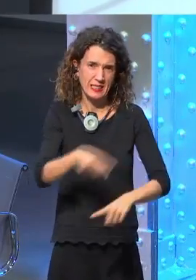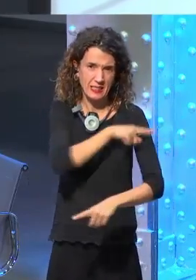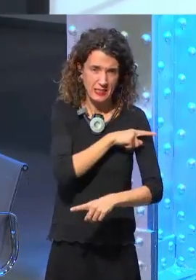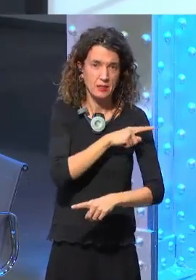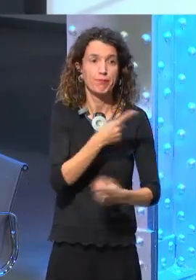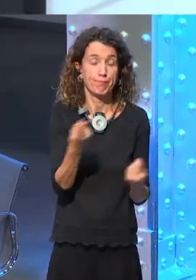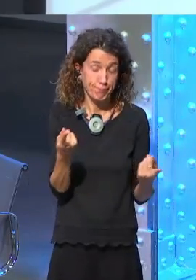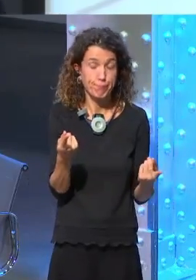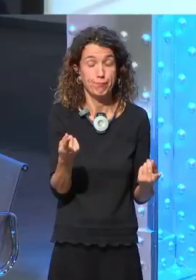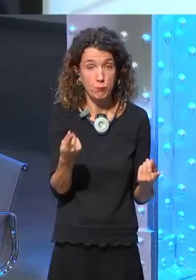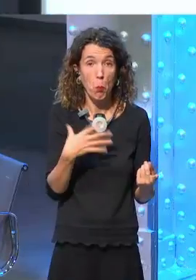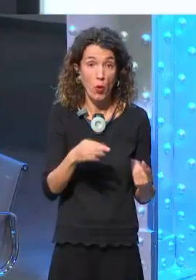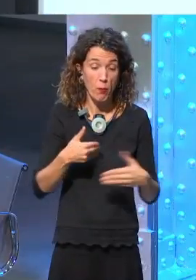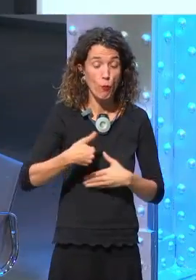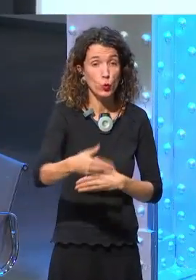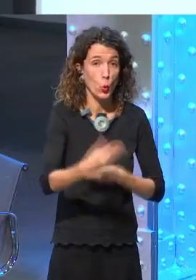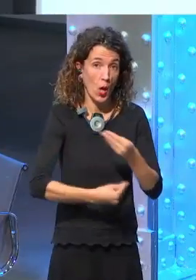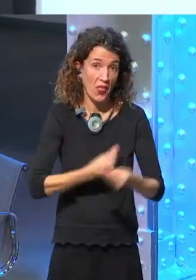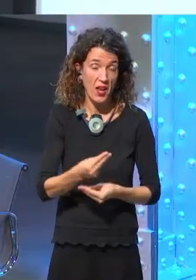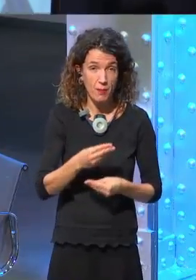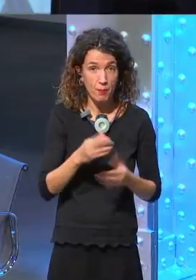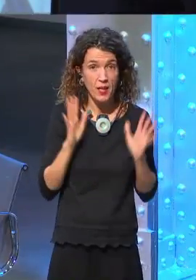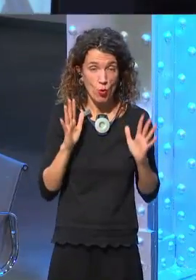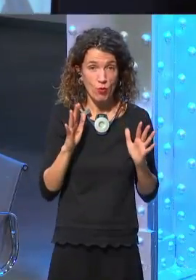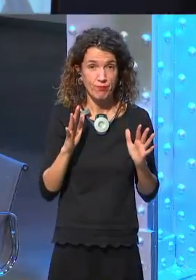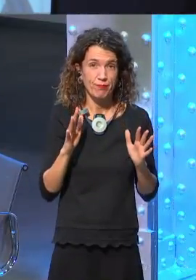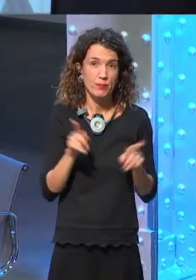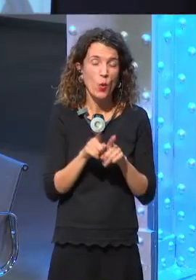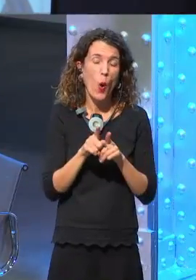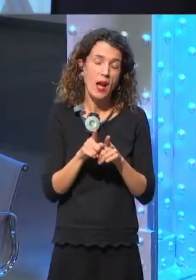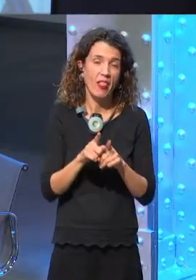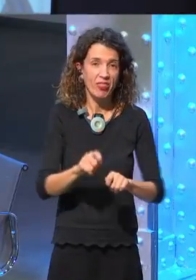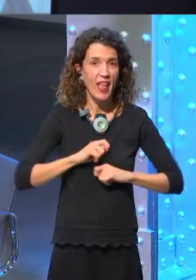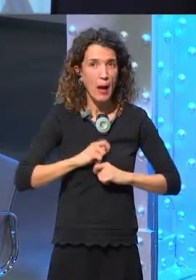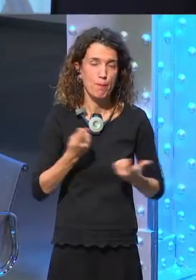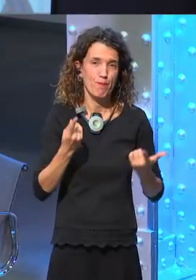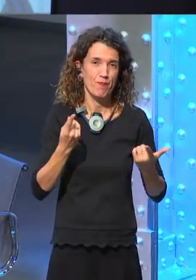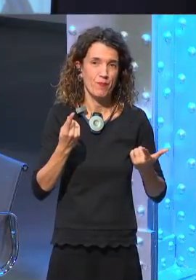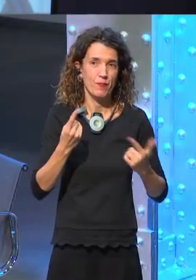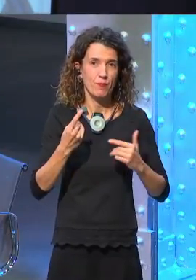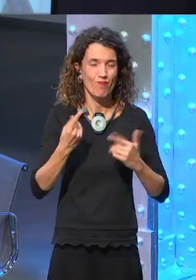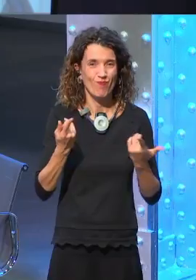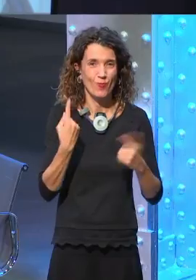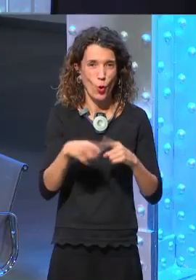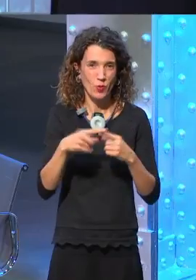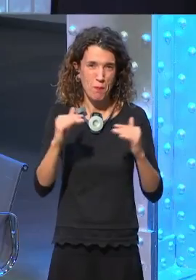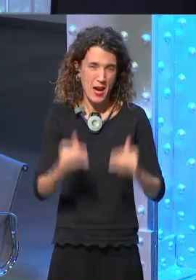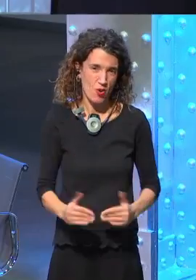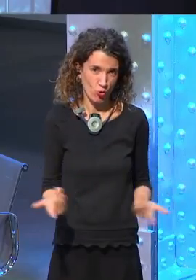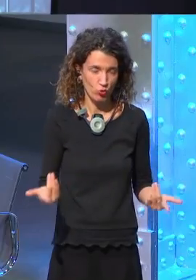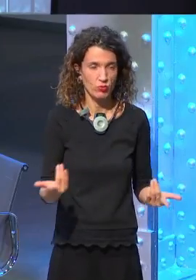los cuadrirrotores. Quizás lo podremos hacer en el futuro, pero digamos que es menos prometedor. Pero vamos a cambiar los materiales. Vamos